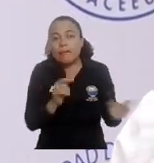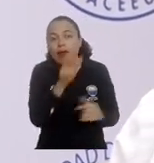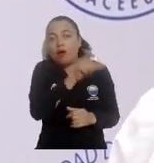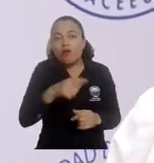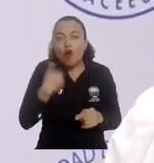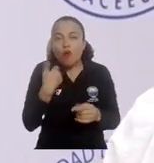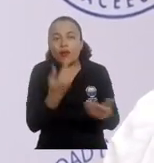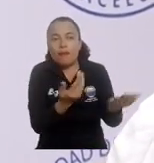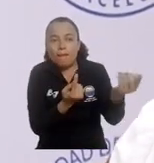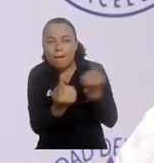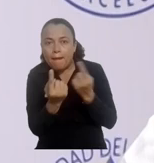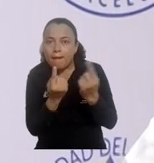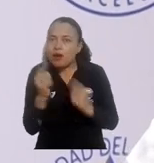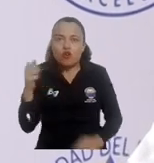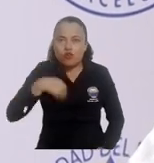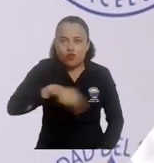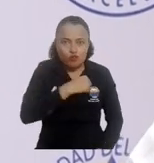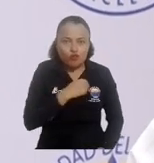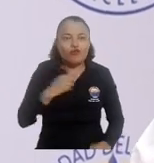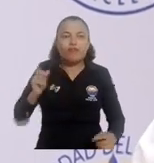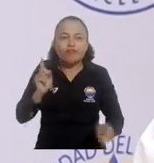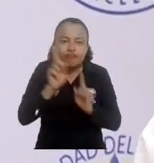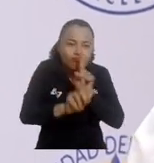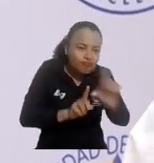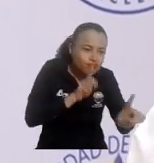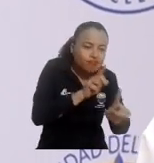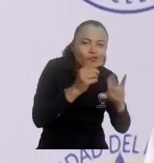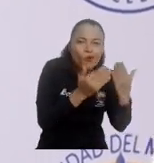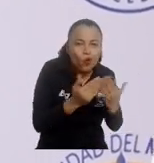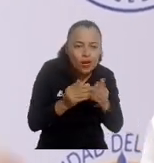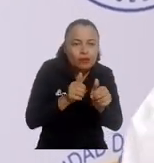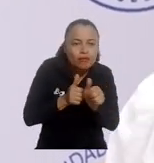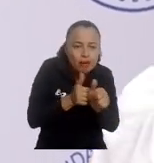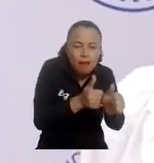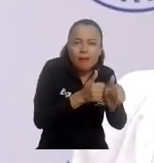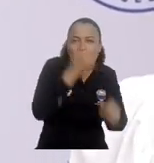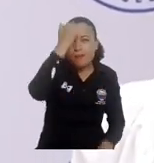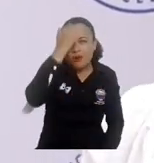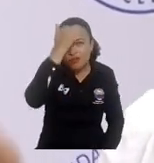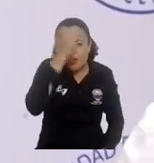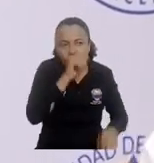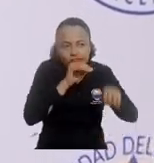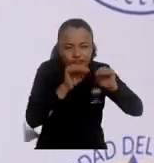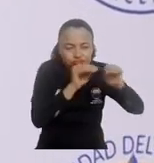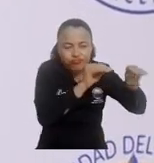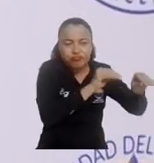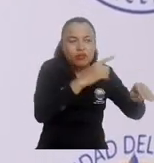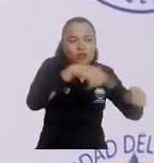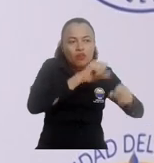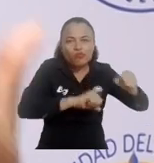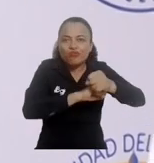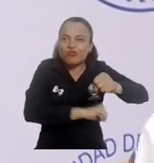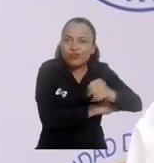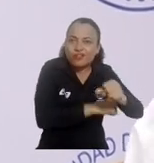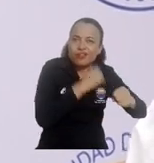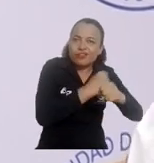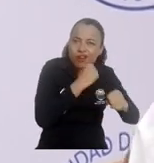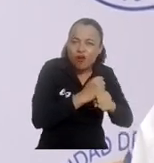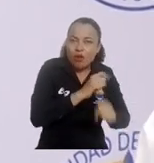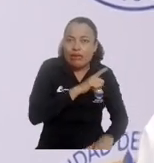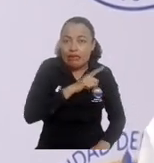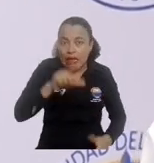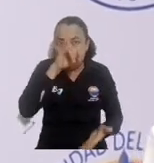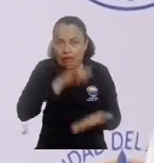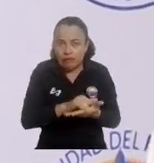universidad, sino llegar a las instituciones educativas de Santa Marta para tratar de acompañar a los docentes, de formarlos, de fortalecer el trabajo,